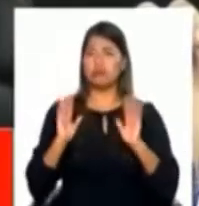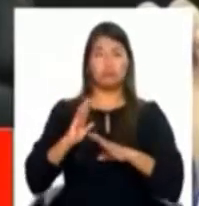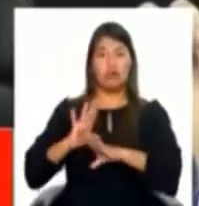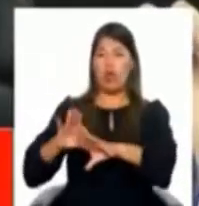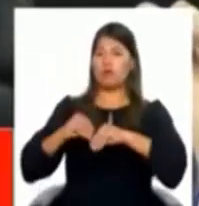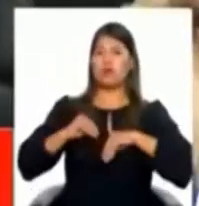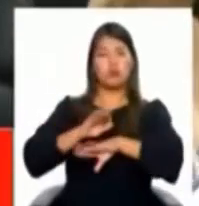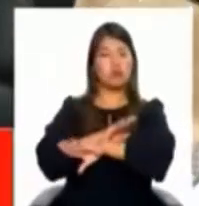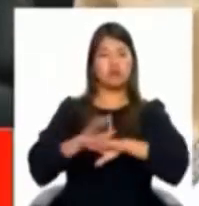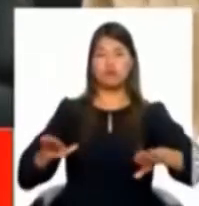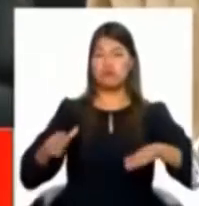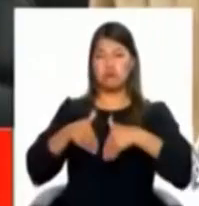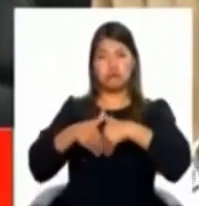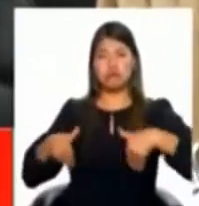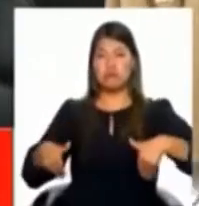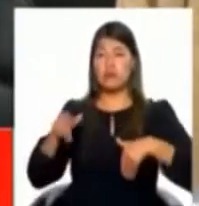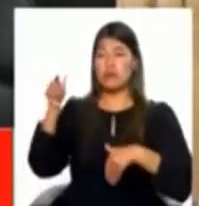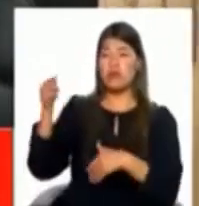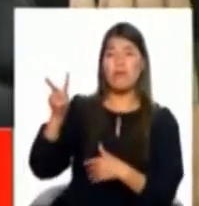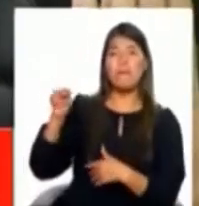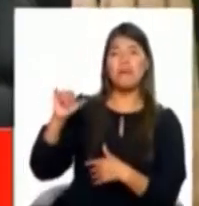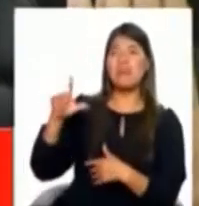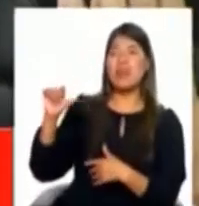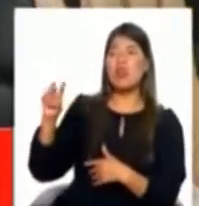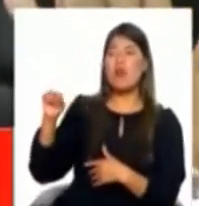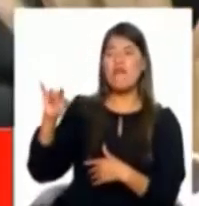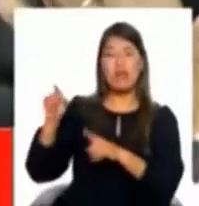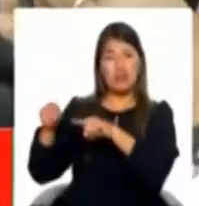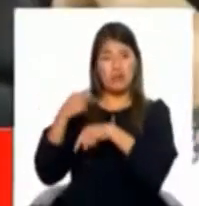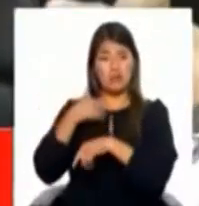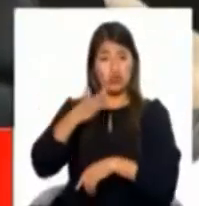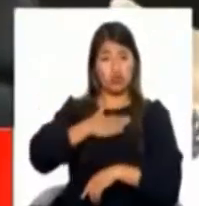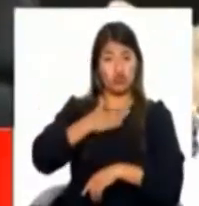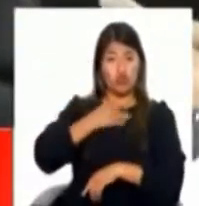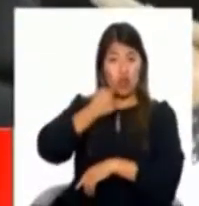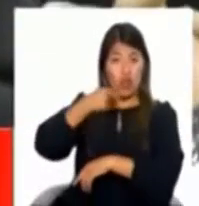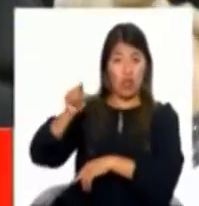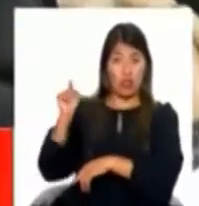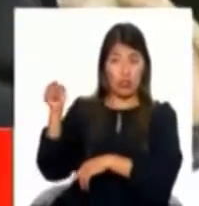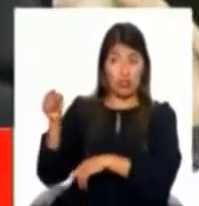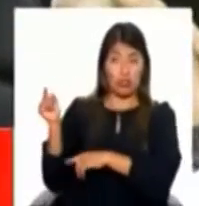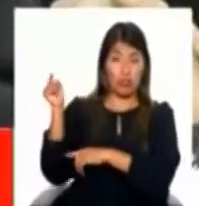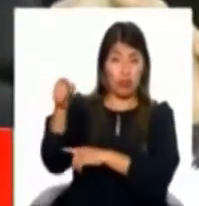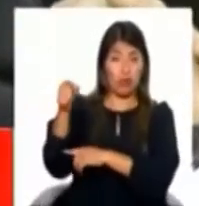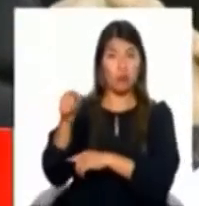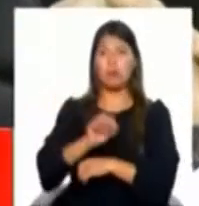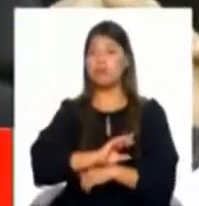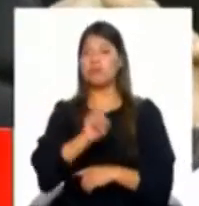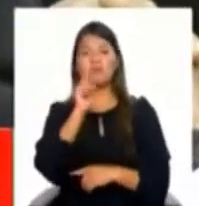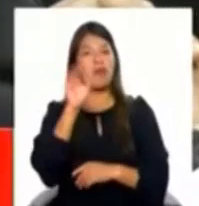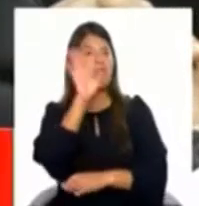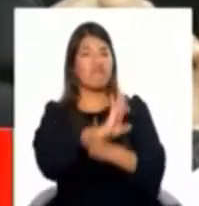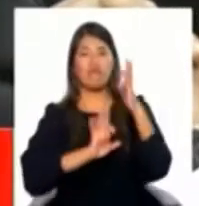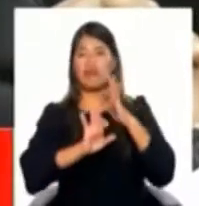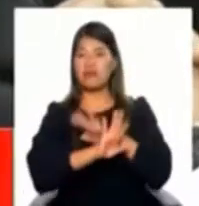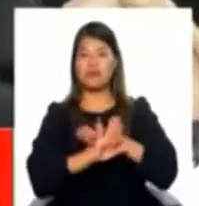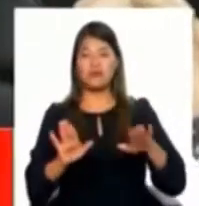que el señor Villanueva diga que ha sido una orden la fiscal de la Nación. Es totalmente